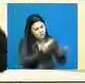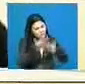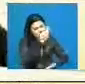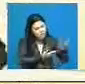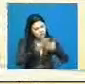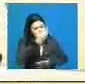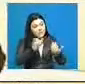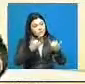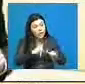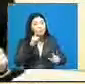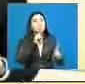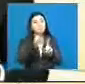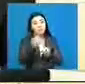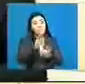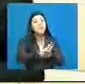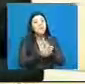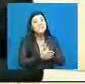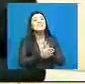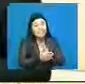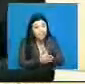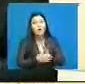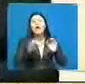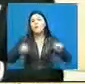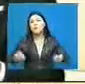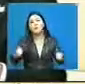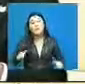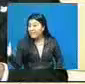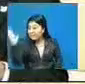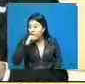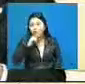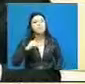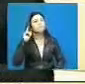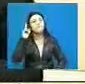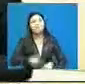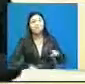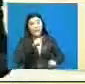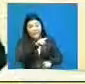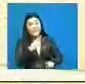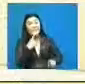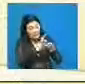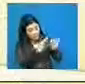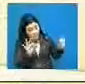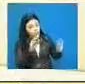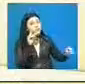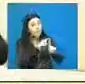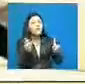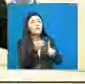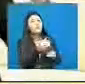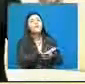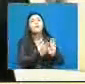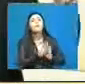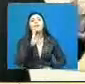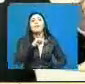si logramos la paz. Y por eso usted ve abajo, con paz, en letra escrita por el señor presidente de la